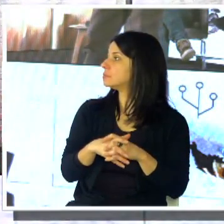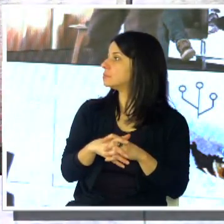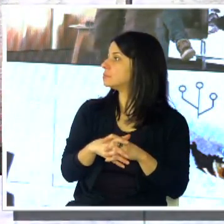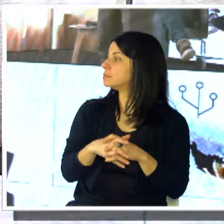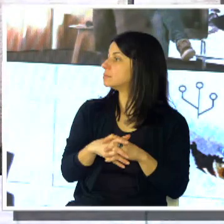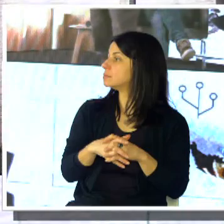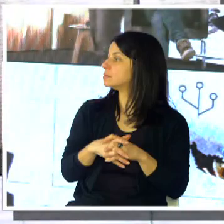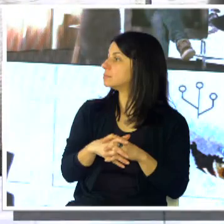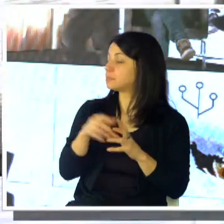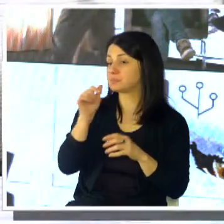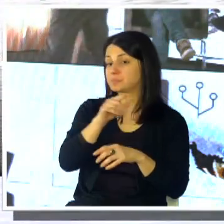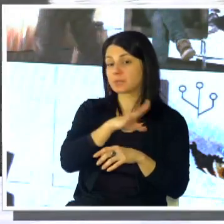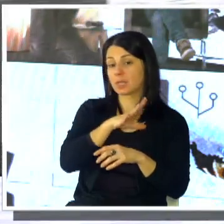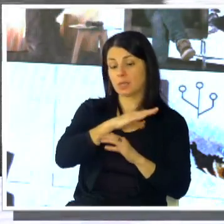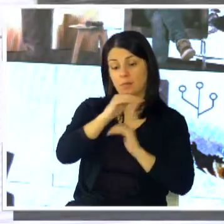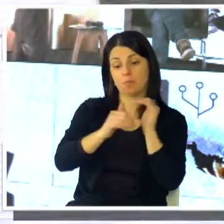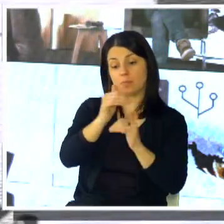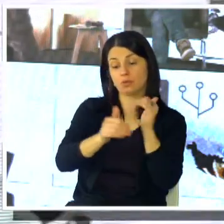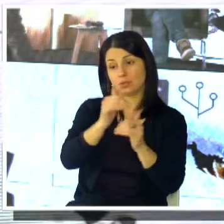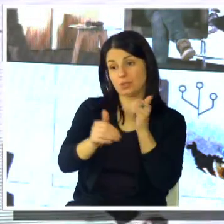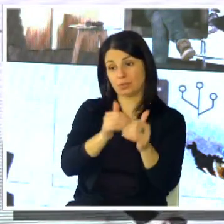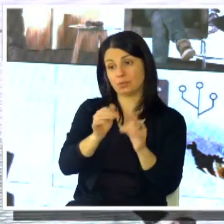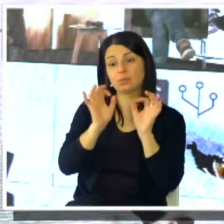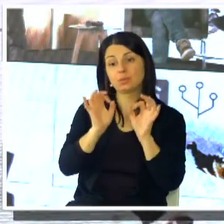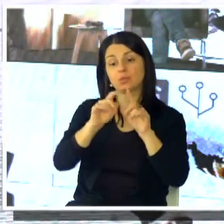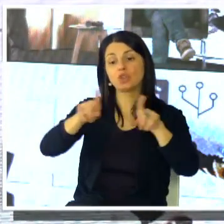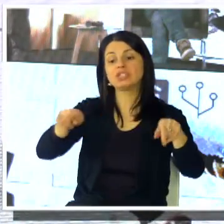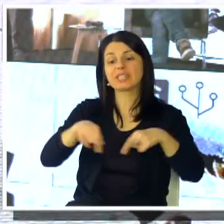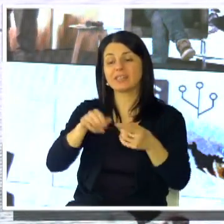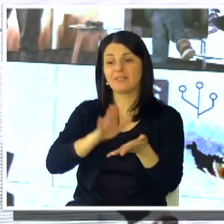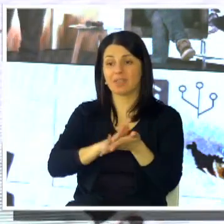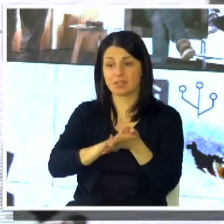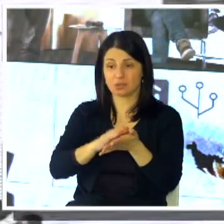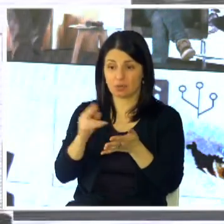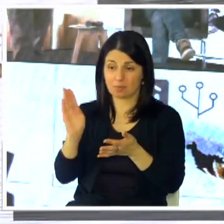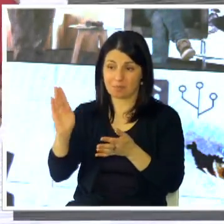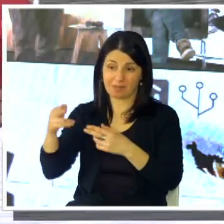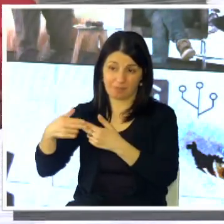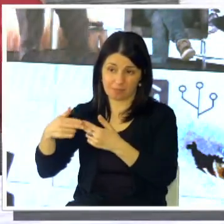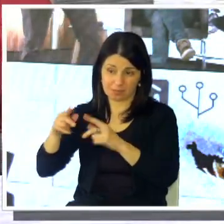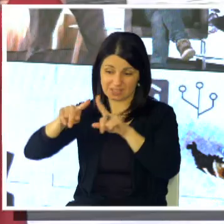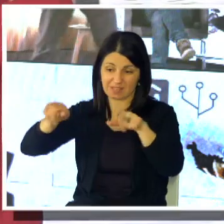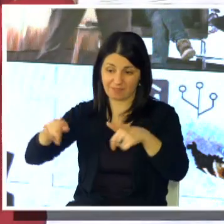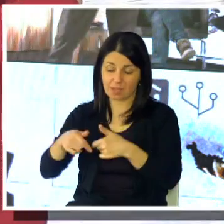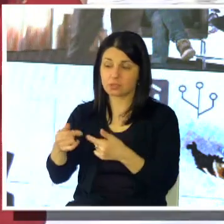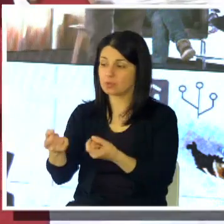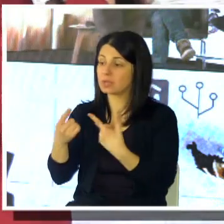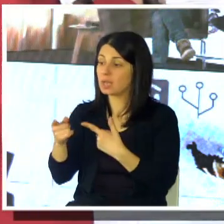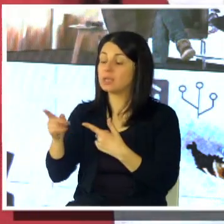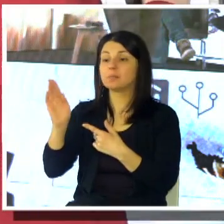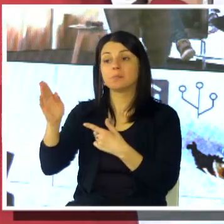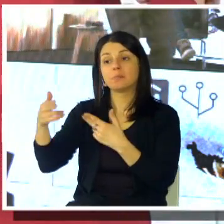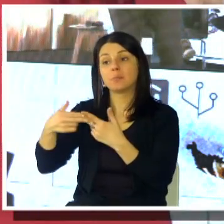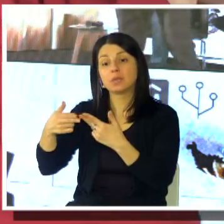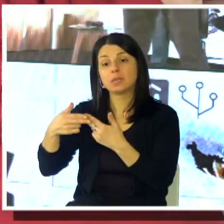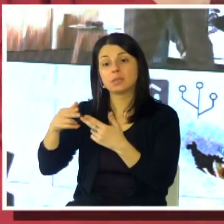tenemos un proceso en este momento justo de certificación de la plataforma. Como yo les decía, es una plataforma, o